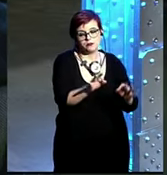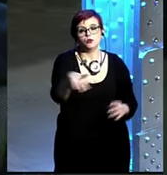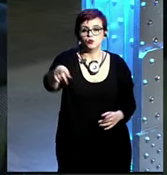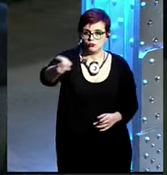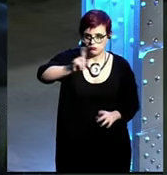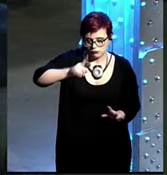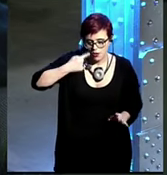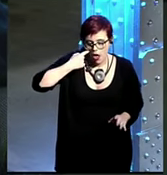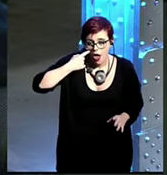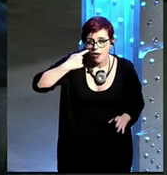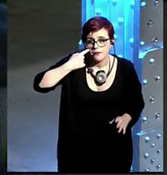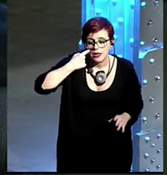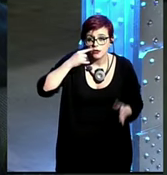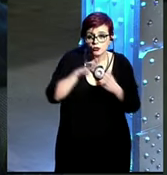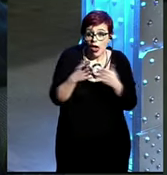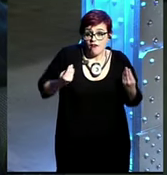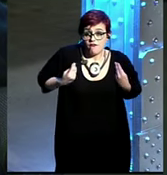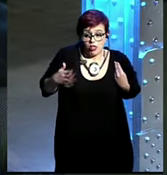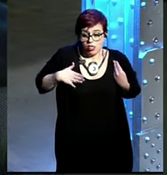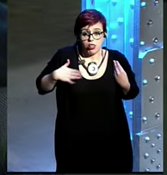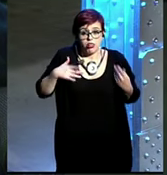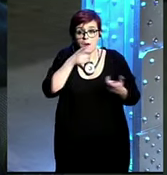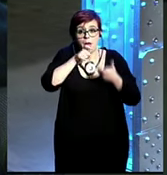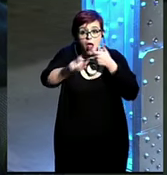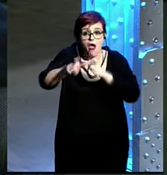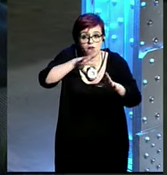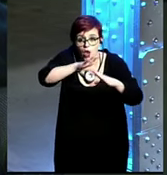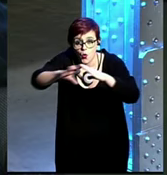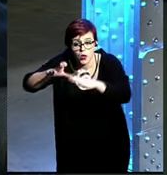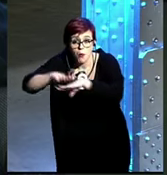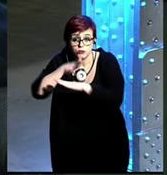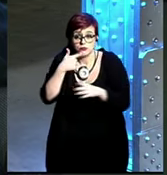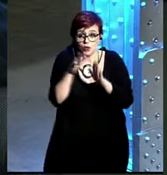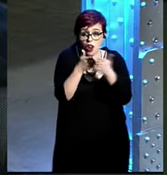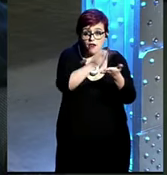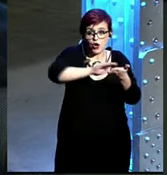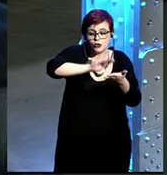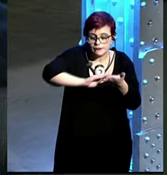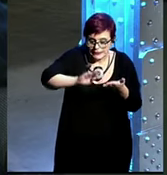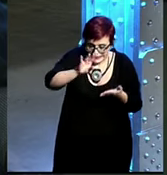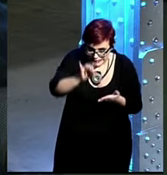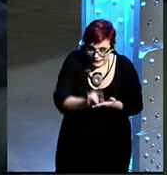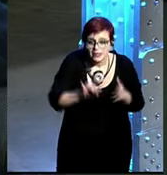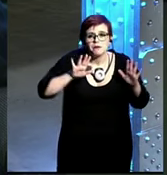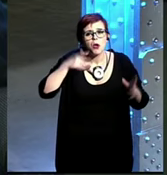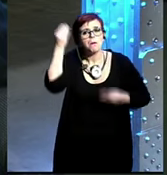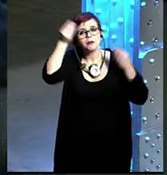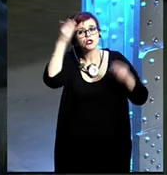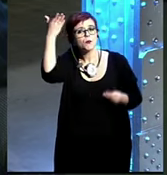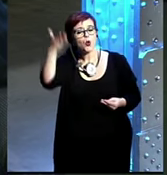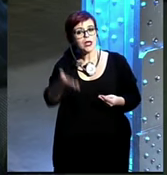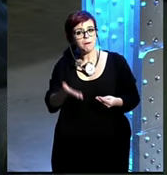Mi vida versa sobre las palabras, fundamentalmente, y por eso escribo libros. Pero creo que es muy